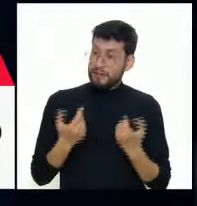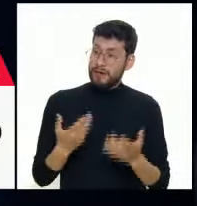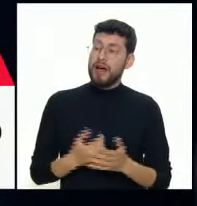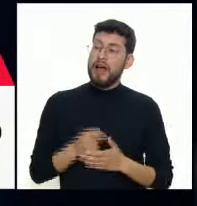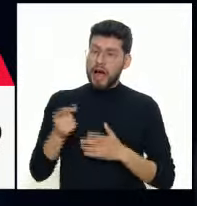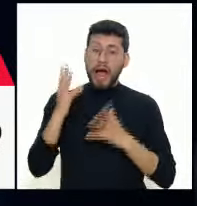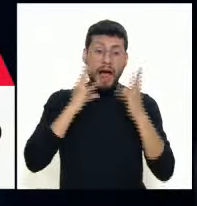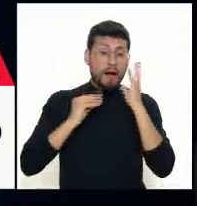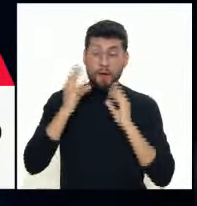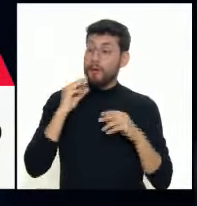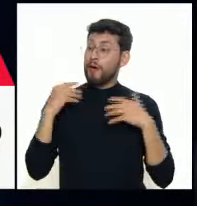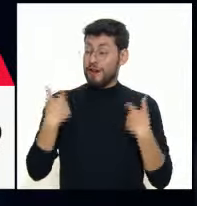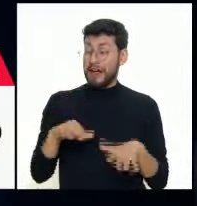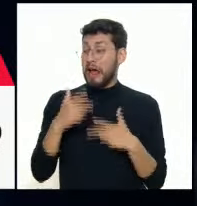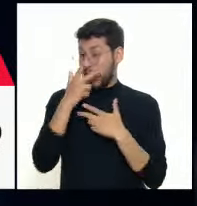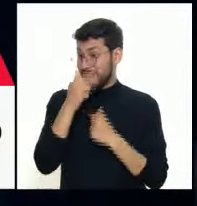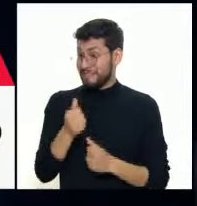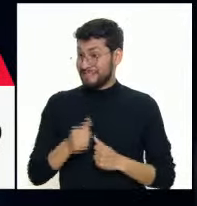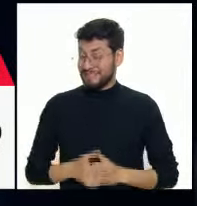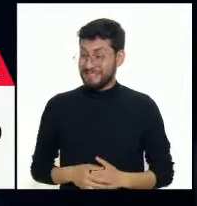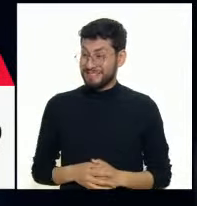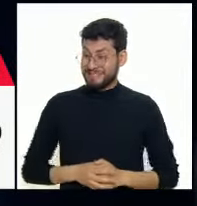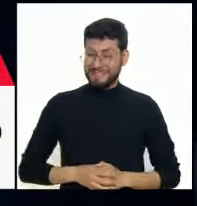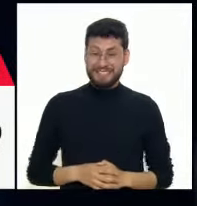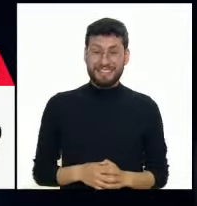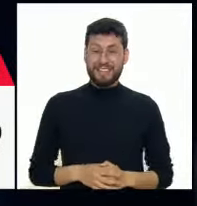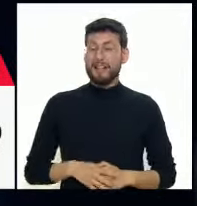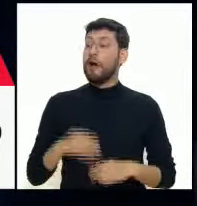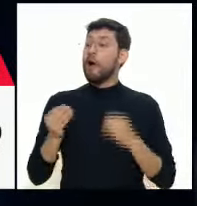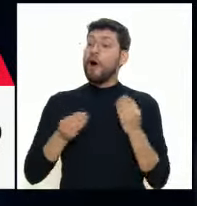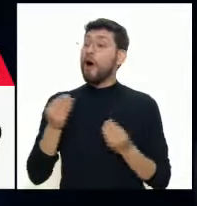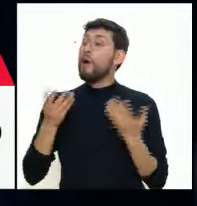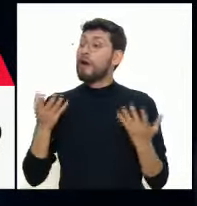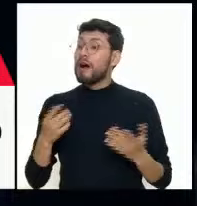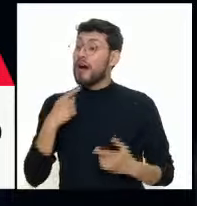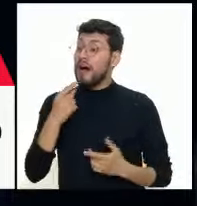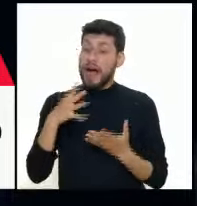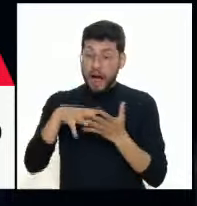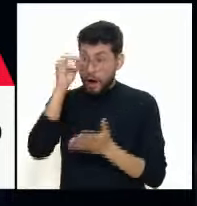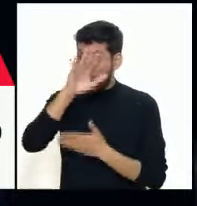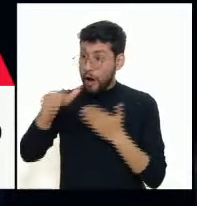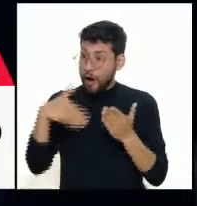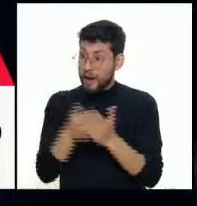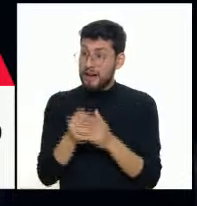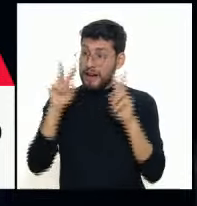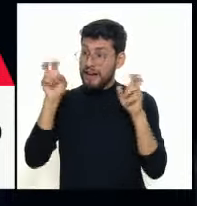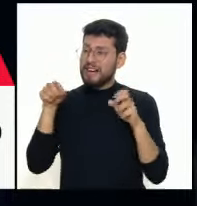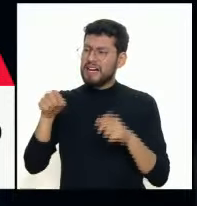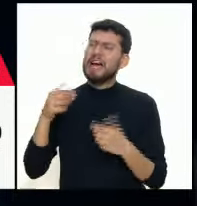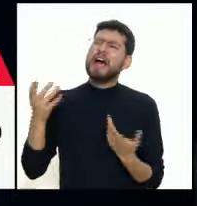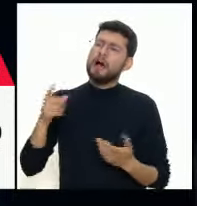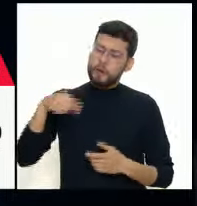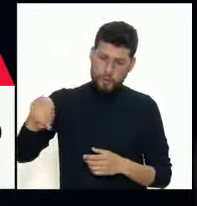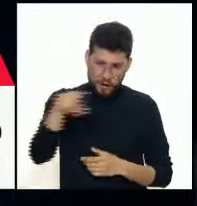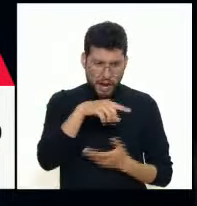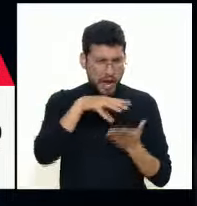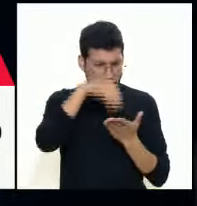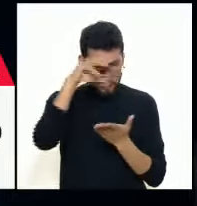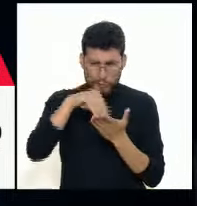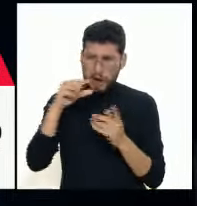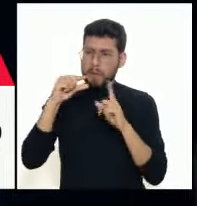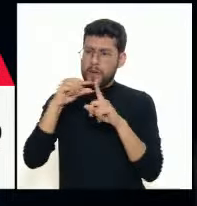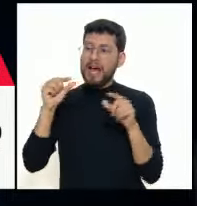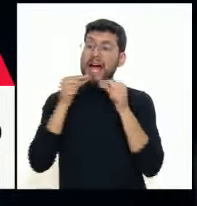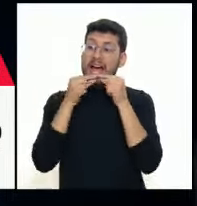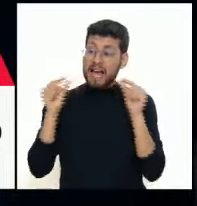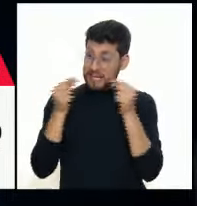harán experimentos muy interesantes. Como se dice, aprendemos todos. Aquí podrán aprender palabras